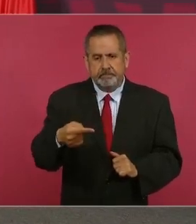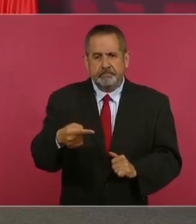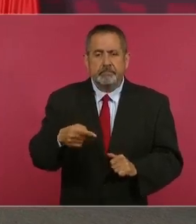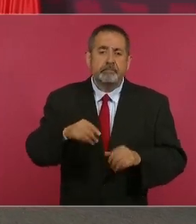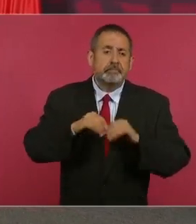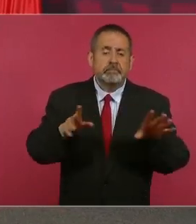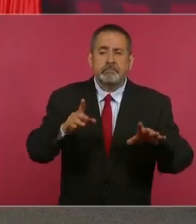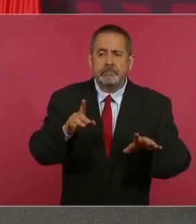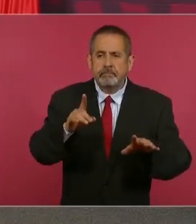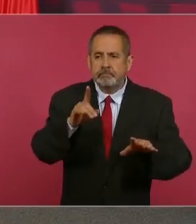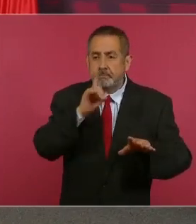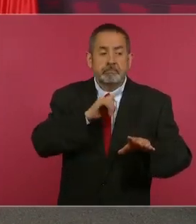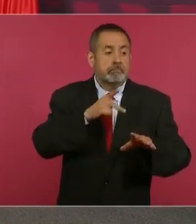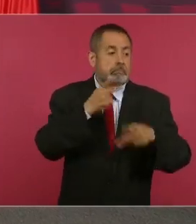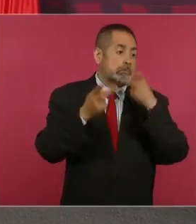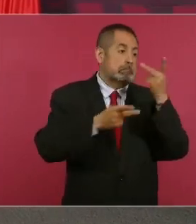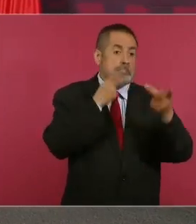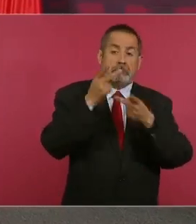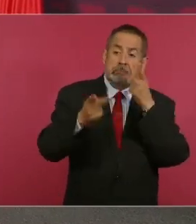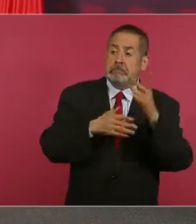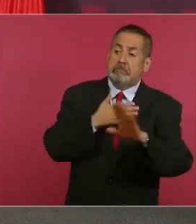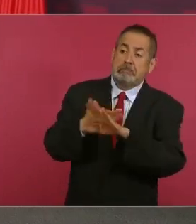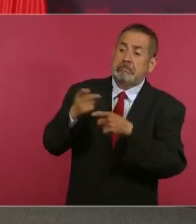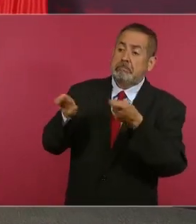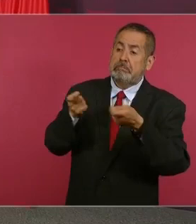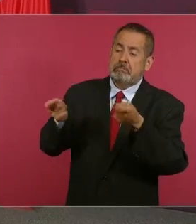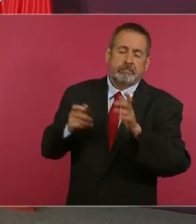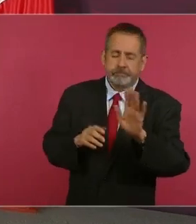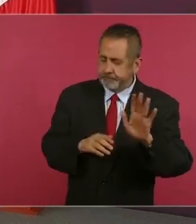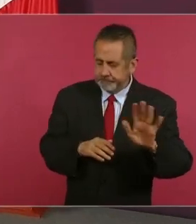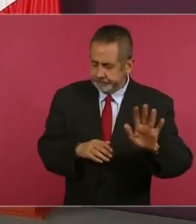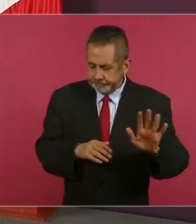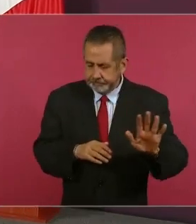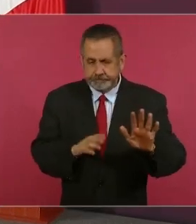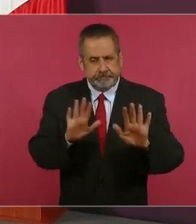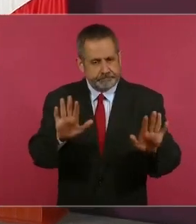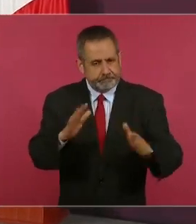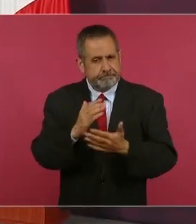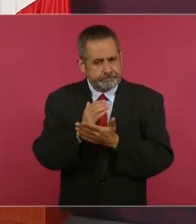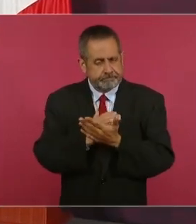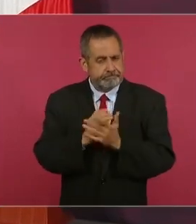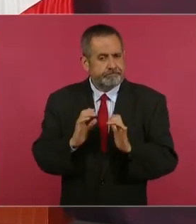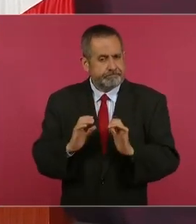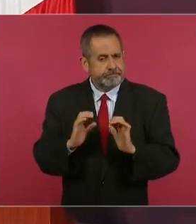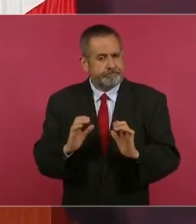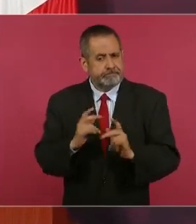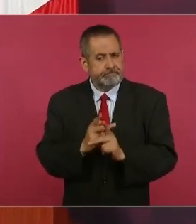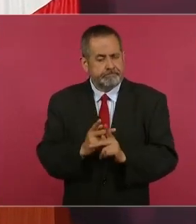no dar pie a la manipulación de los medios,